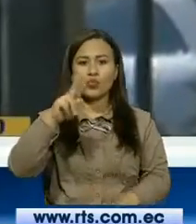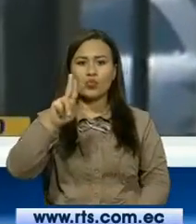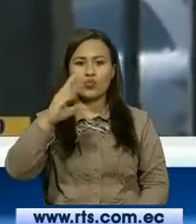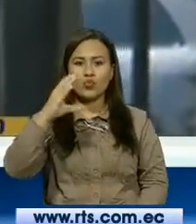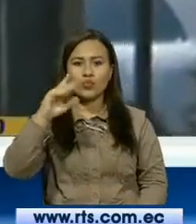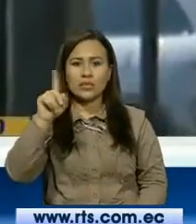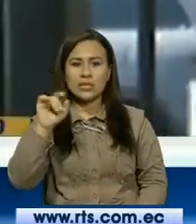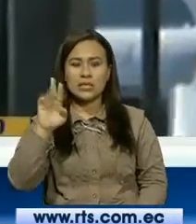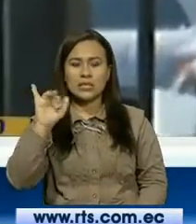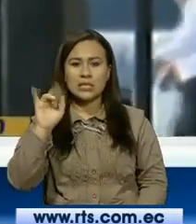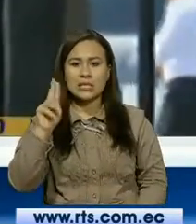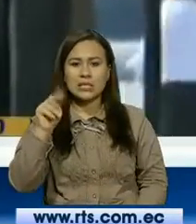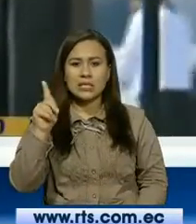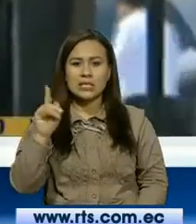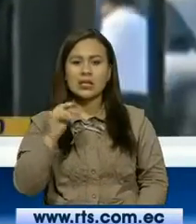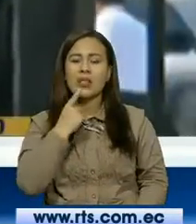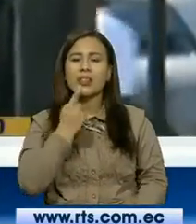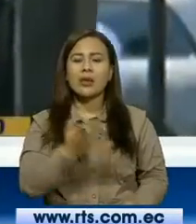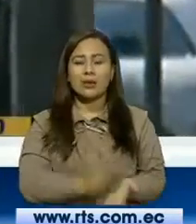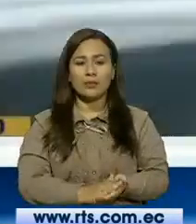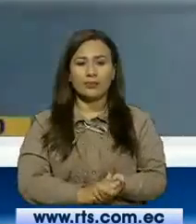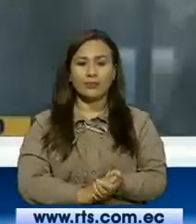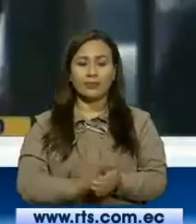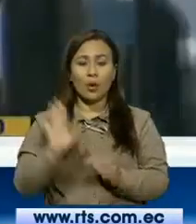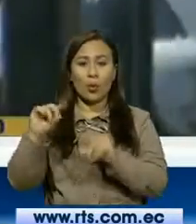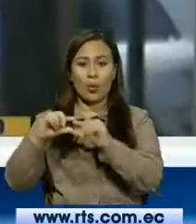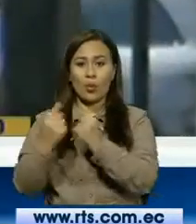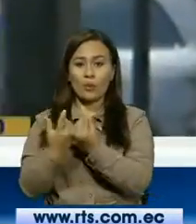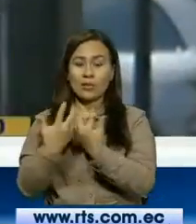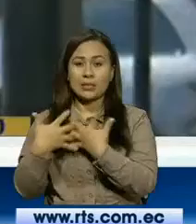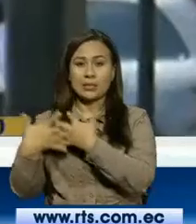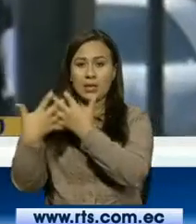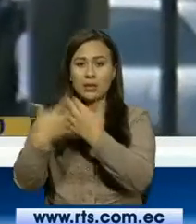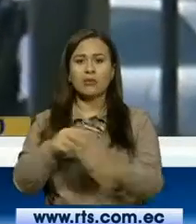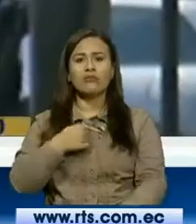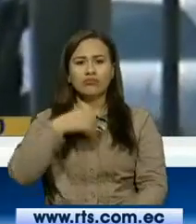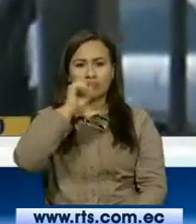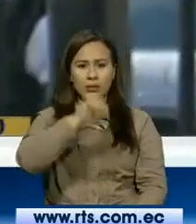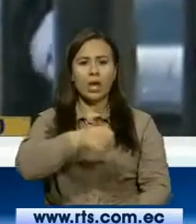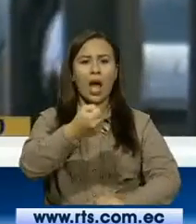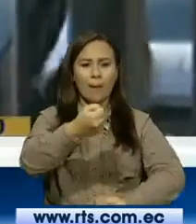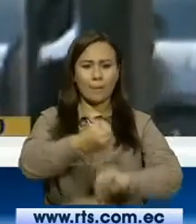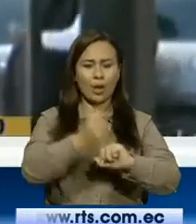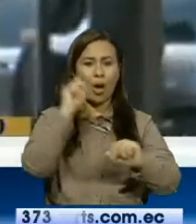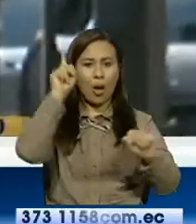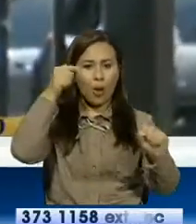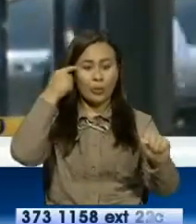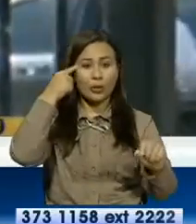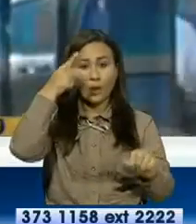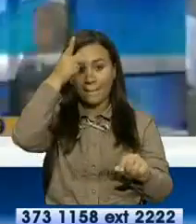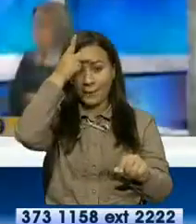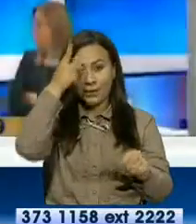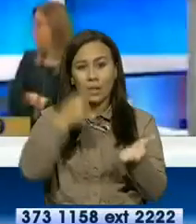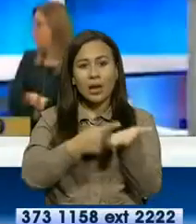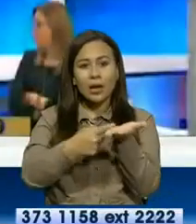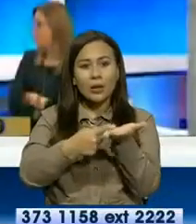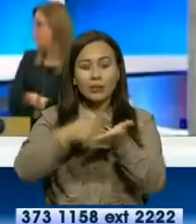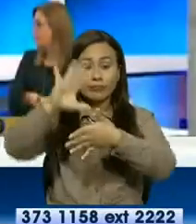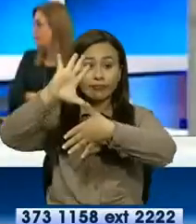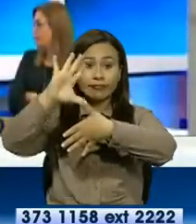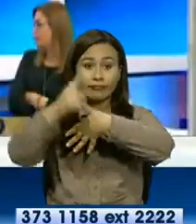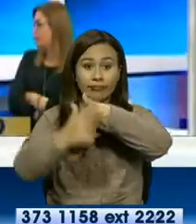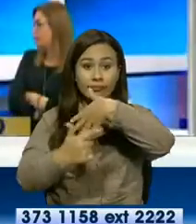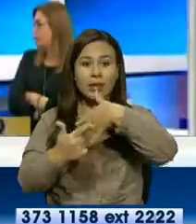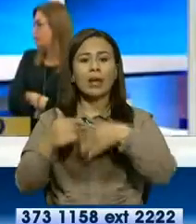del Departamento de Estado, emitió un comunicado en el que indica que apoya al gobierno del Perú como sede de la Cumbre de las Américas y